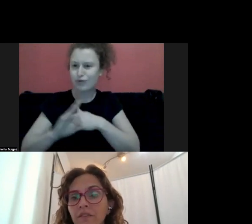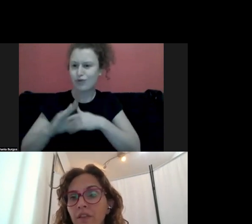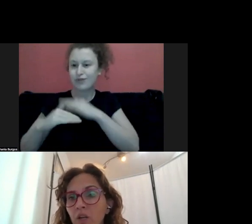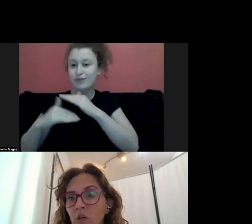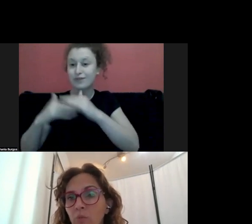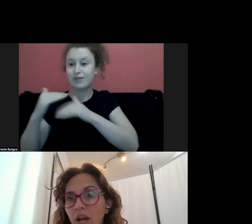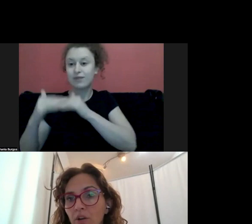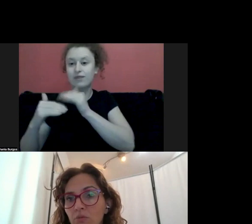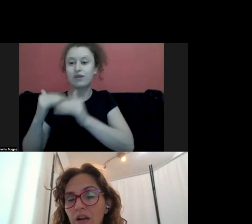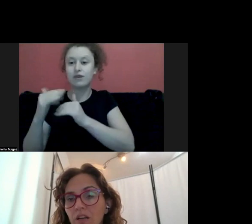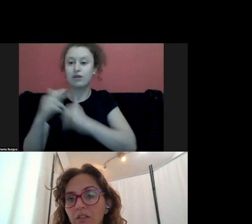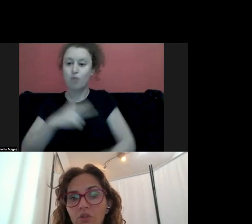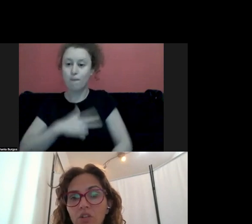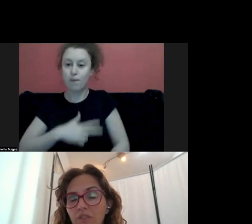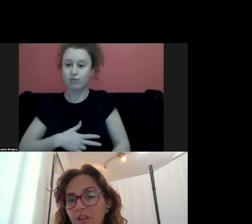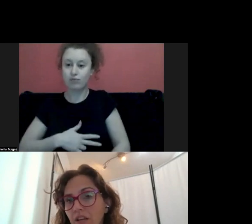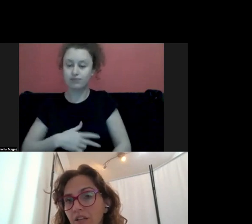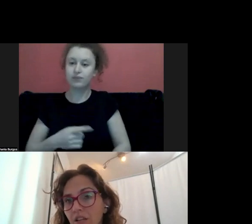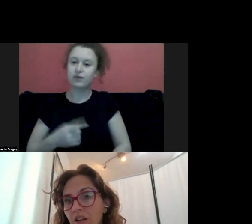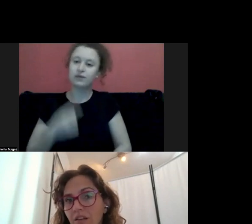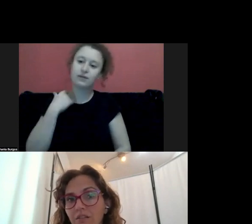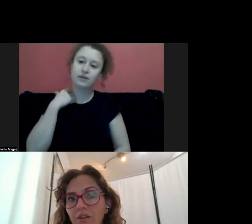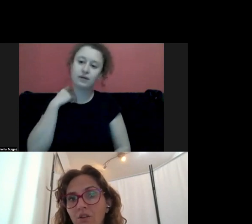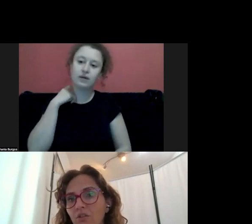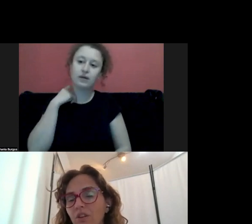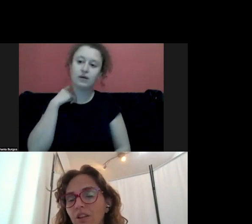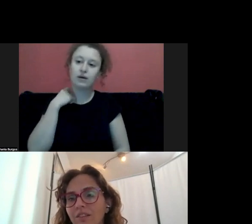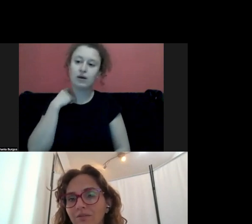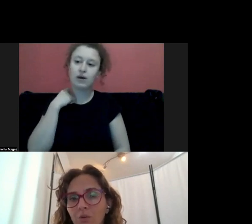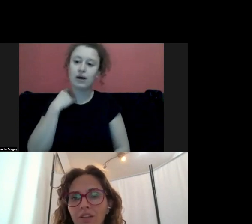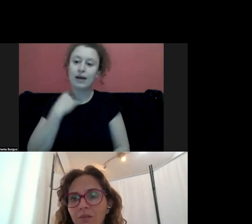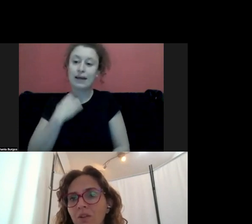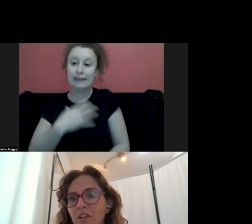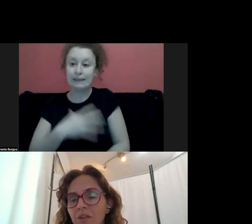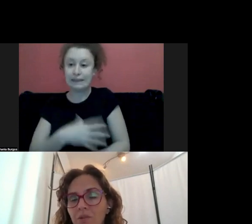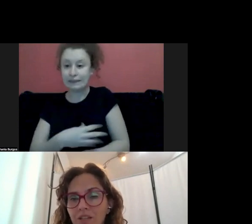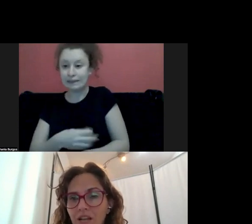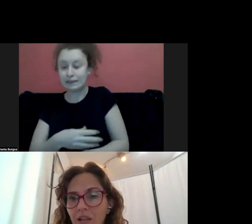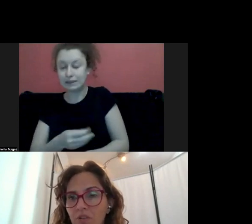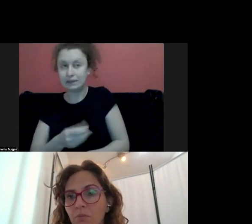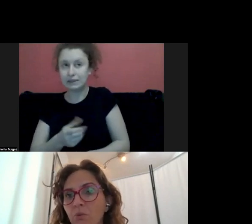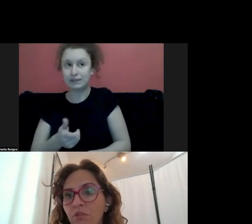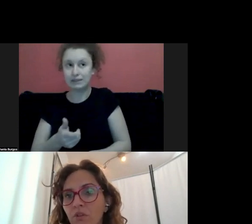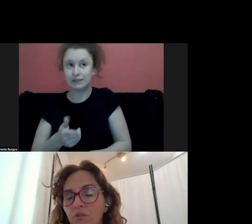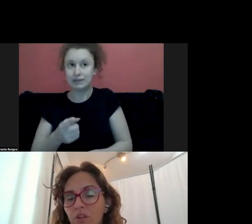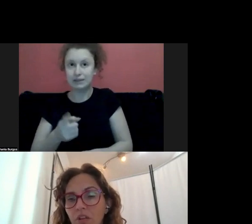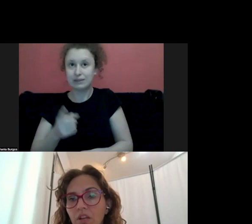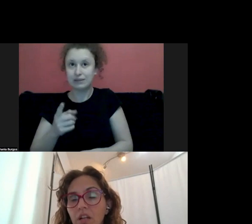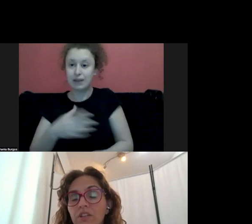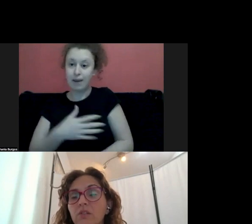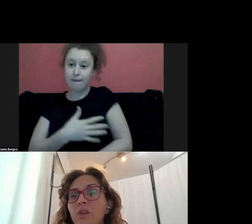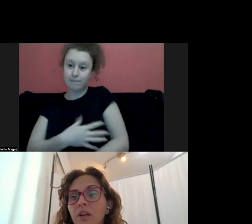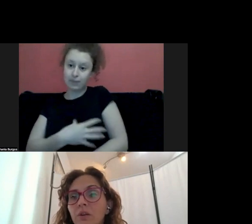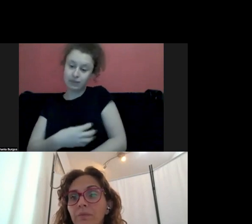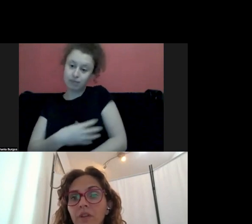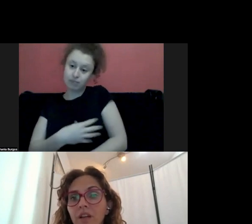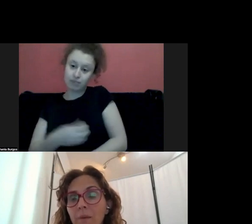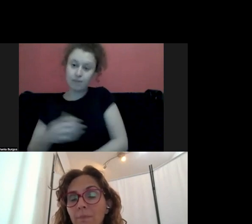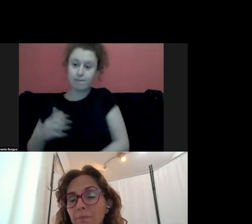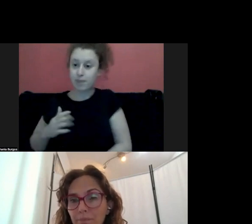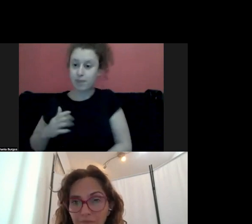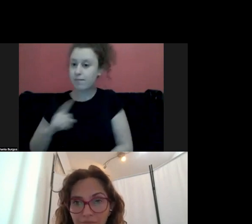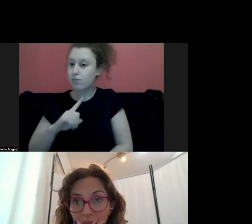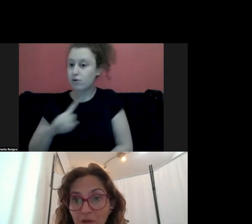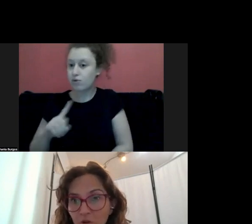lactancia artificial como la norma no significa que sea lo que durante miles y miles de años de evolución el ser humano